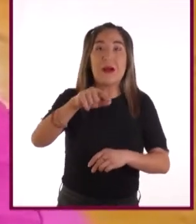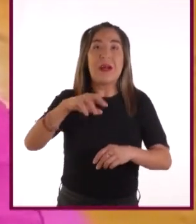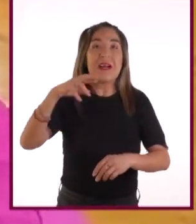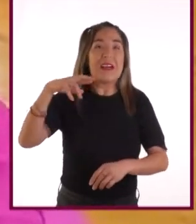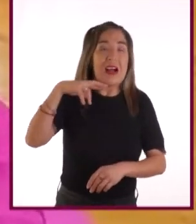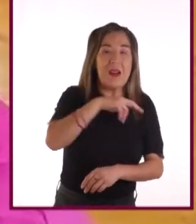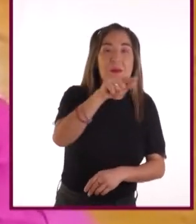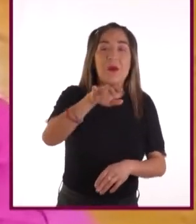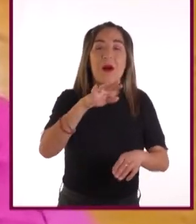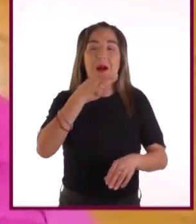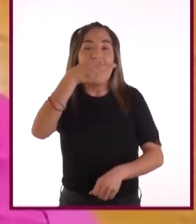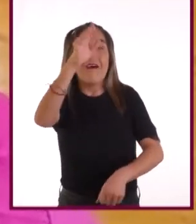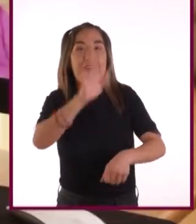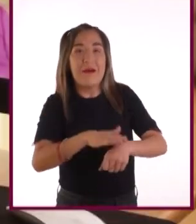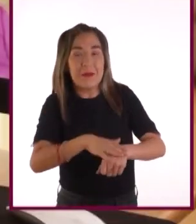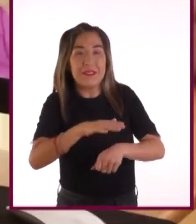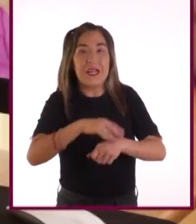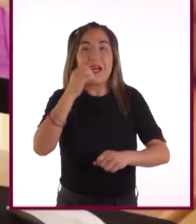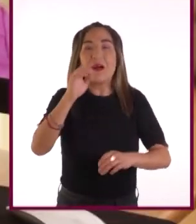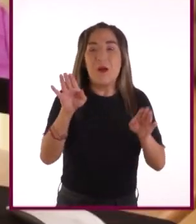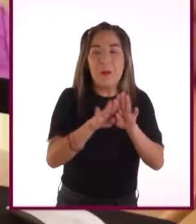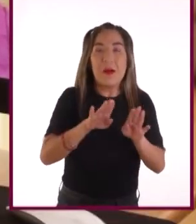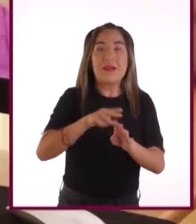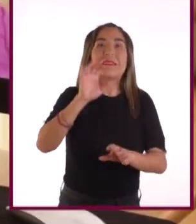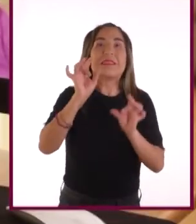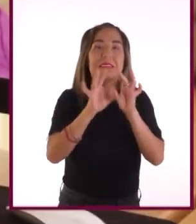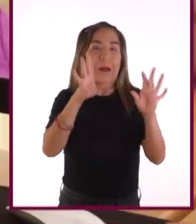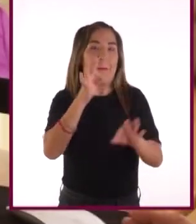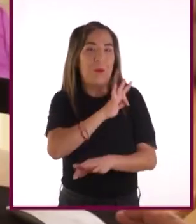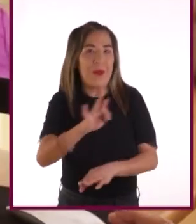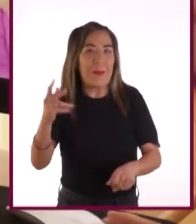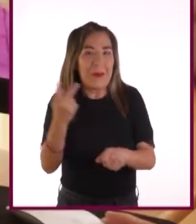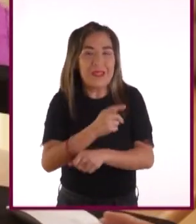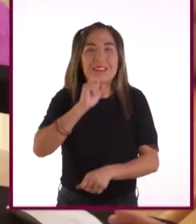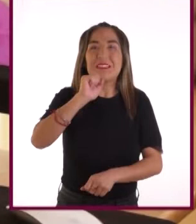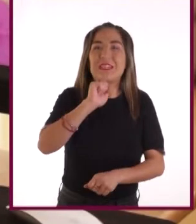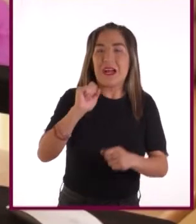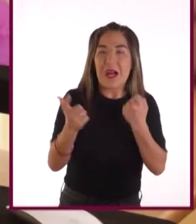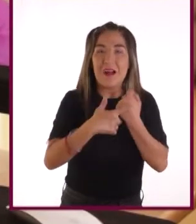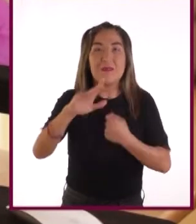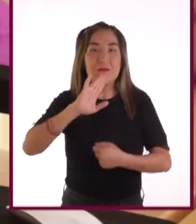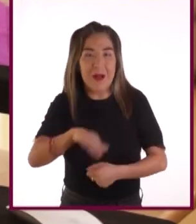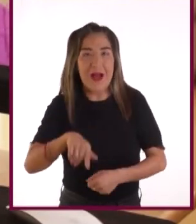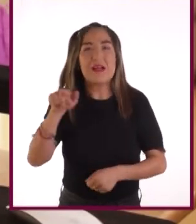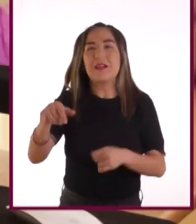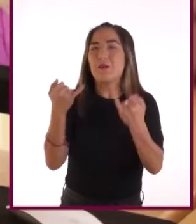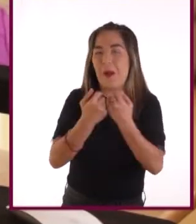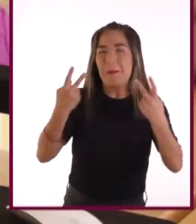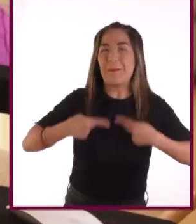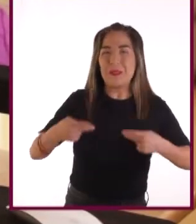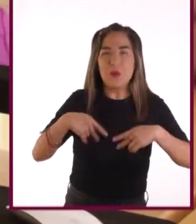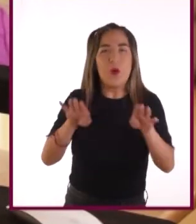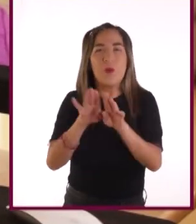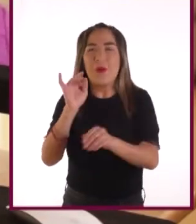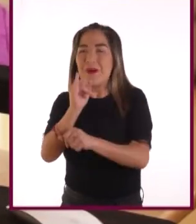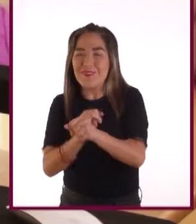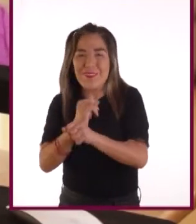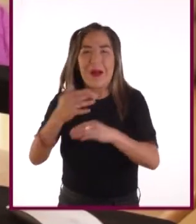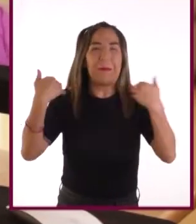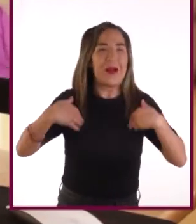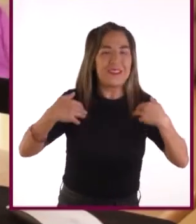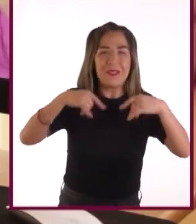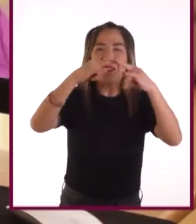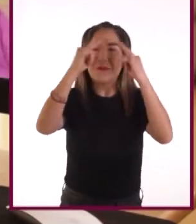lado, tú podías mandar tu mensaje y sabías que algo malo estaba pasando, ¿no? Y ahora para los scouts es